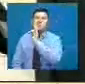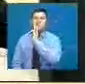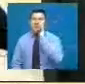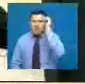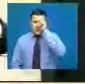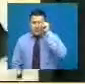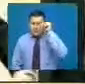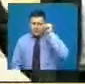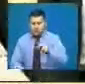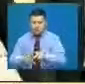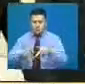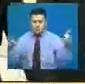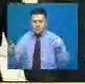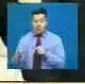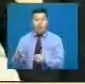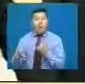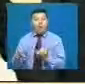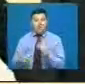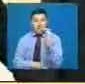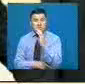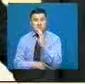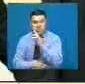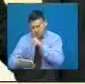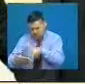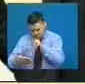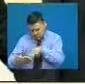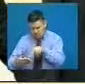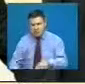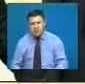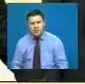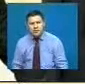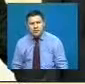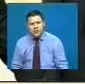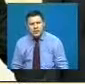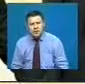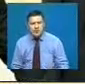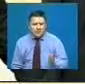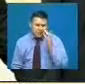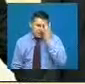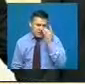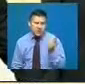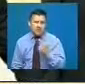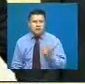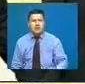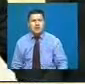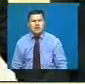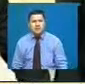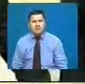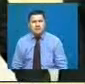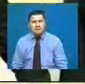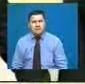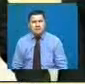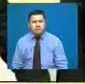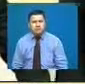Asia. Y es un gran referente porque lo lee primero mucha gente y segundo porque es